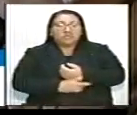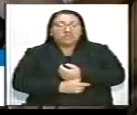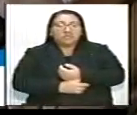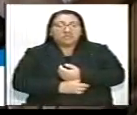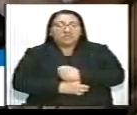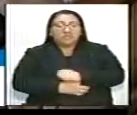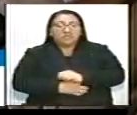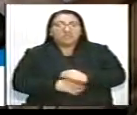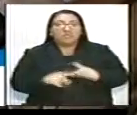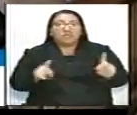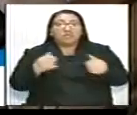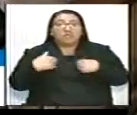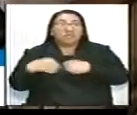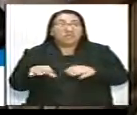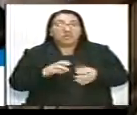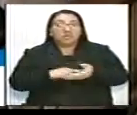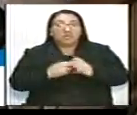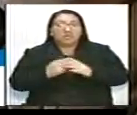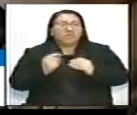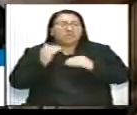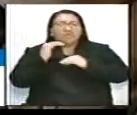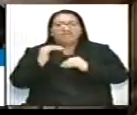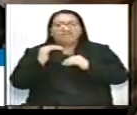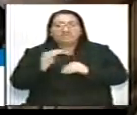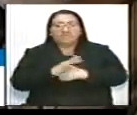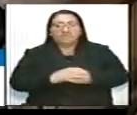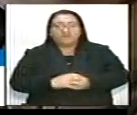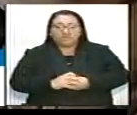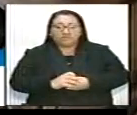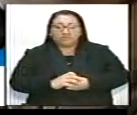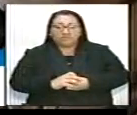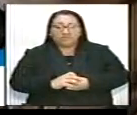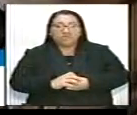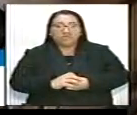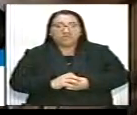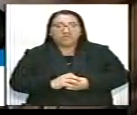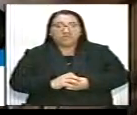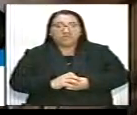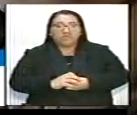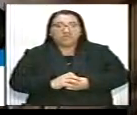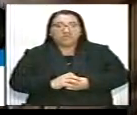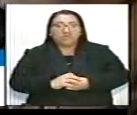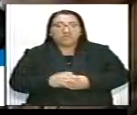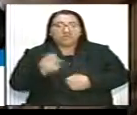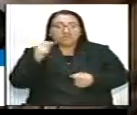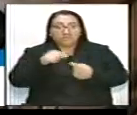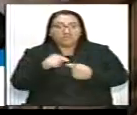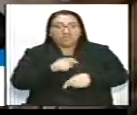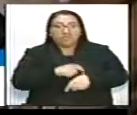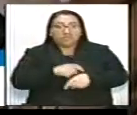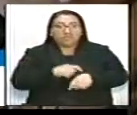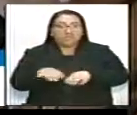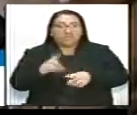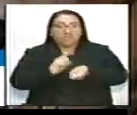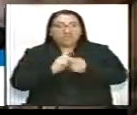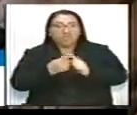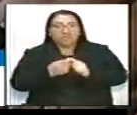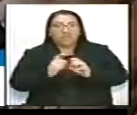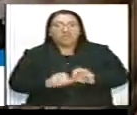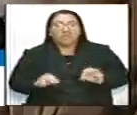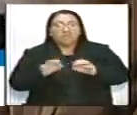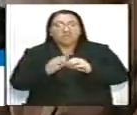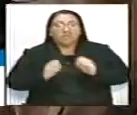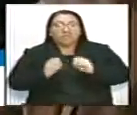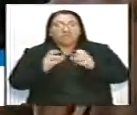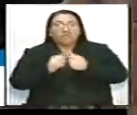vez en forma muy restringida, pero ha llegado el momento en que pensemos en hacer ese cambio, porque es lo que vamos a